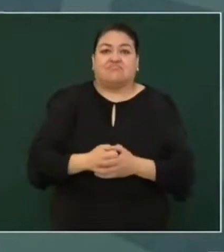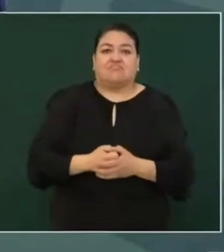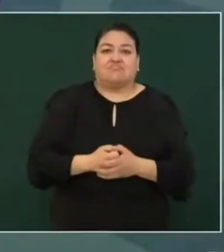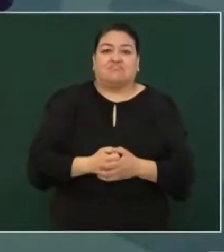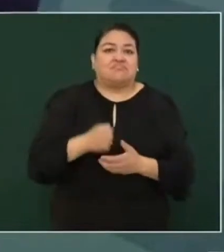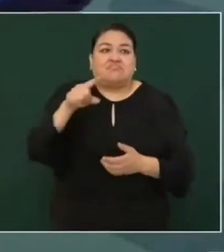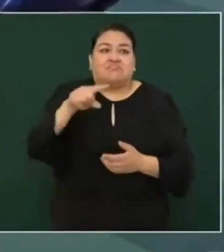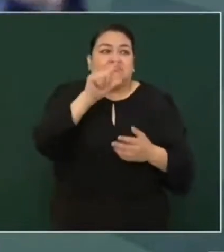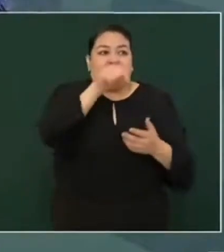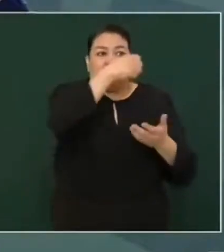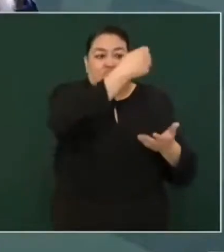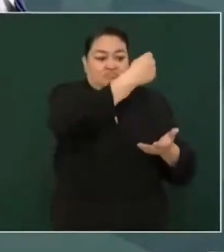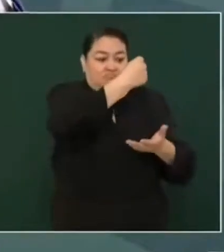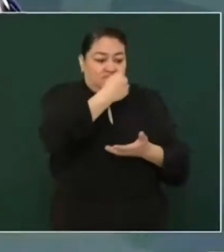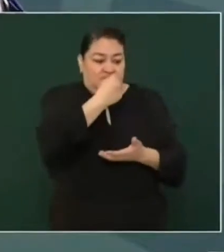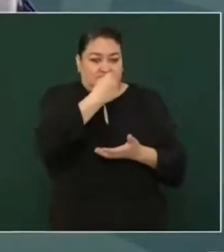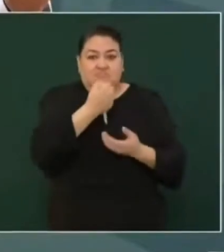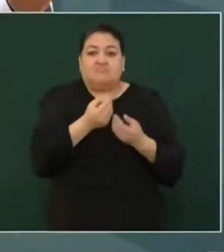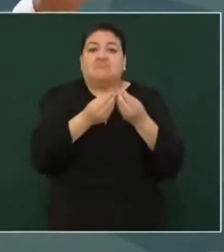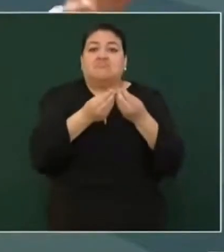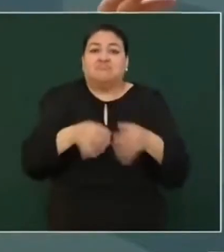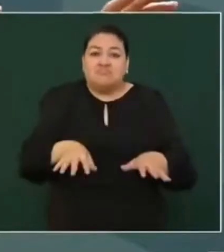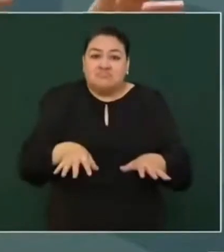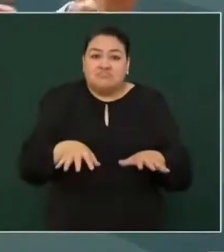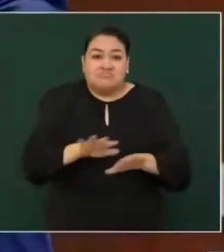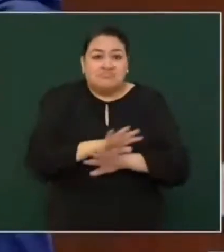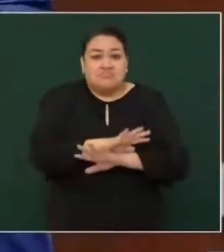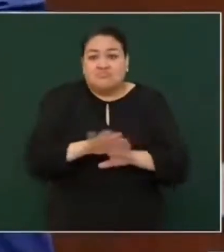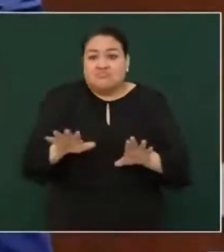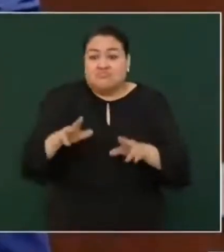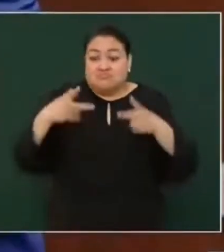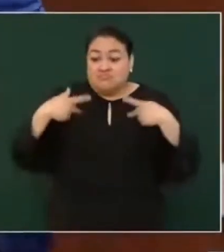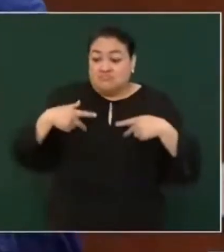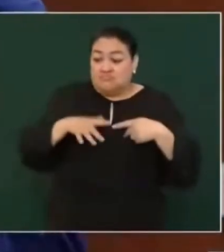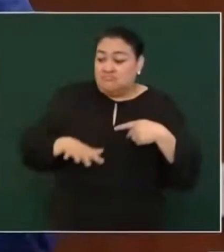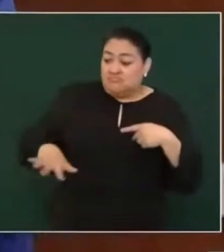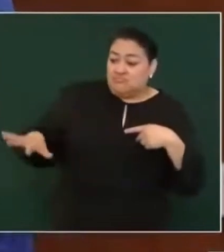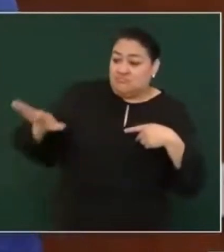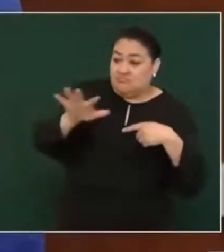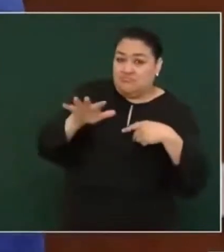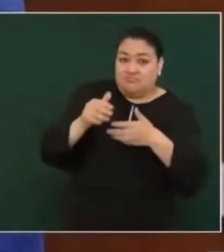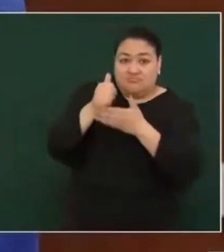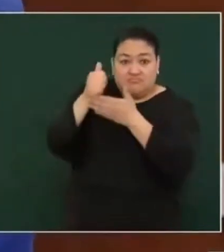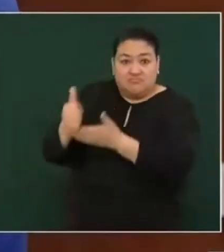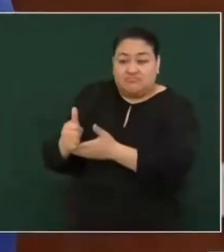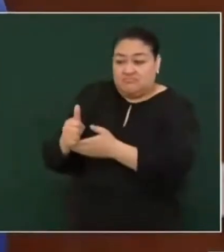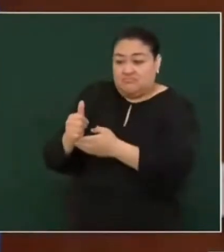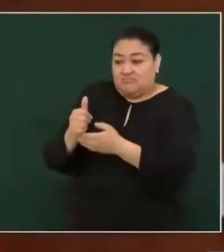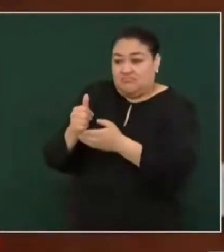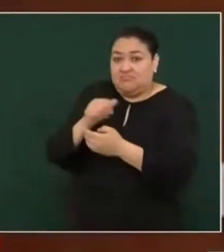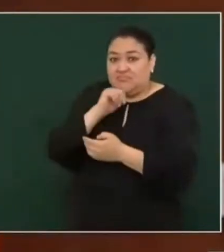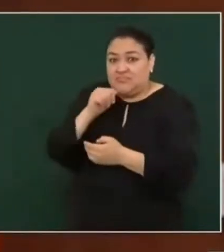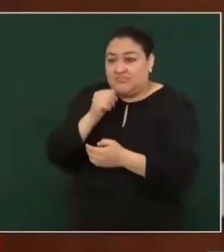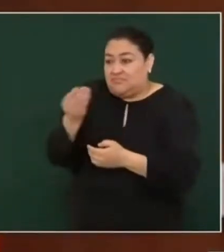Y ahí se quedó en el aparato burocrático el dinero y no le llega a la